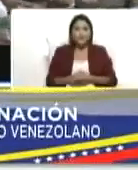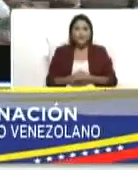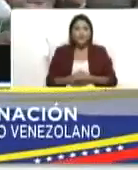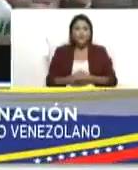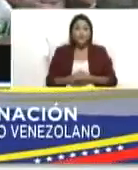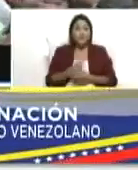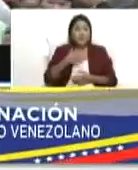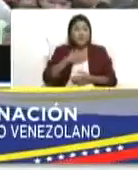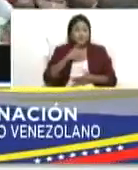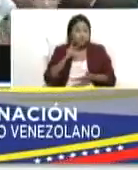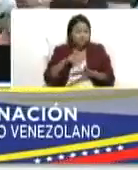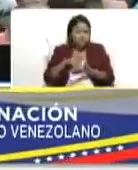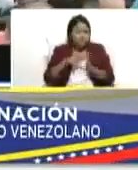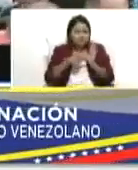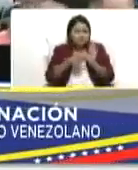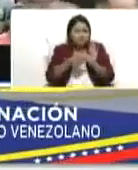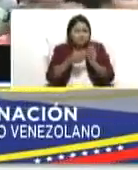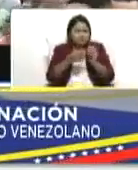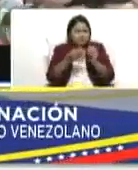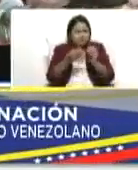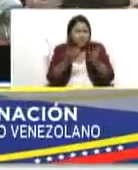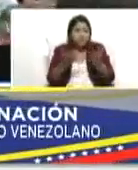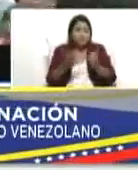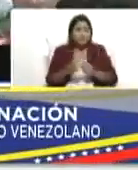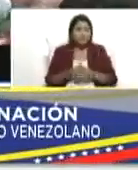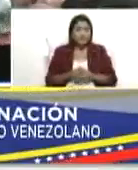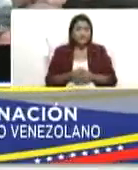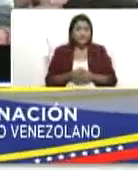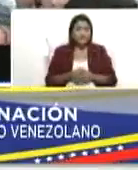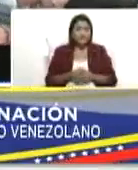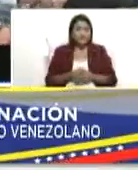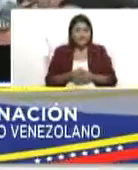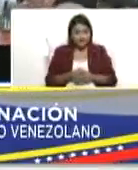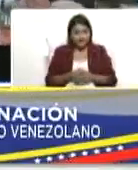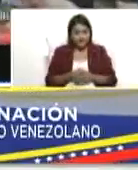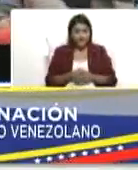vengo a presentar el examen